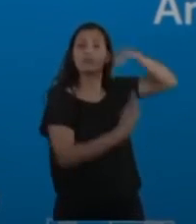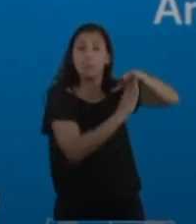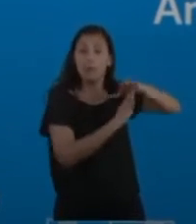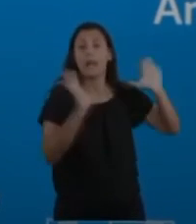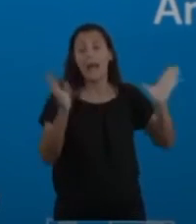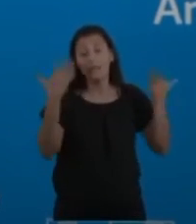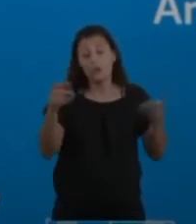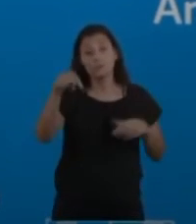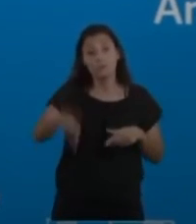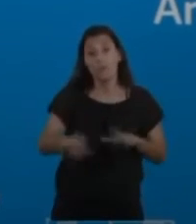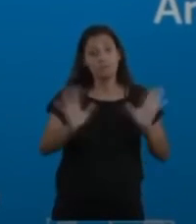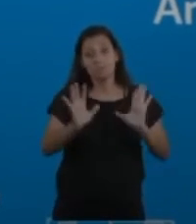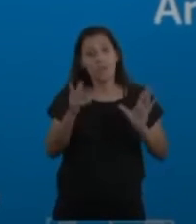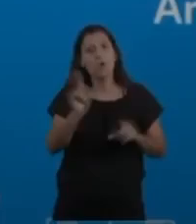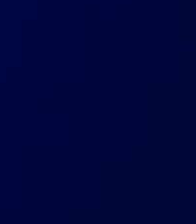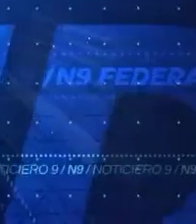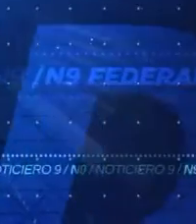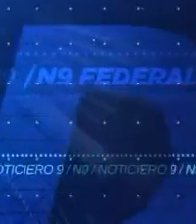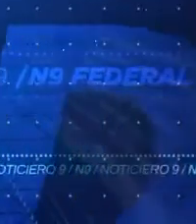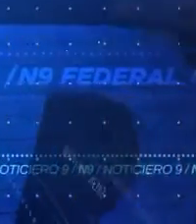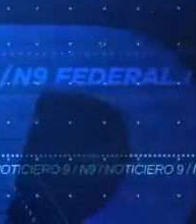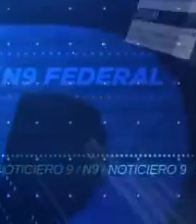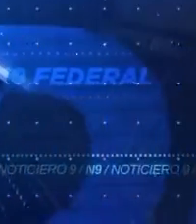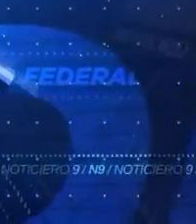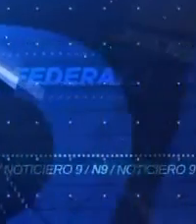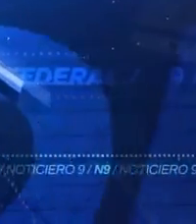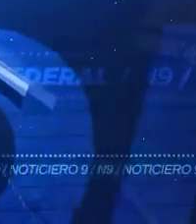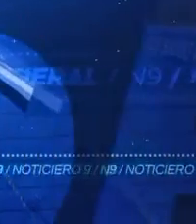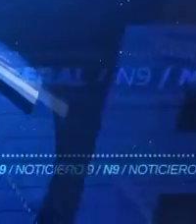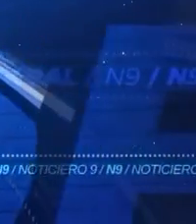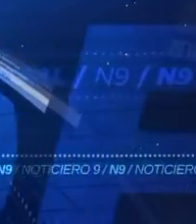estuvo contemplado y no parte del debate